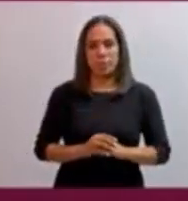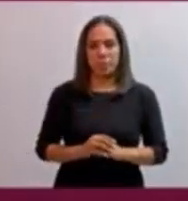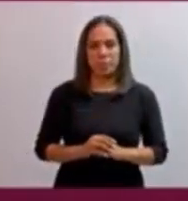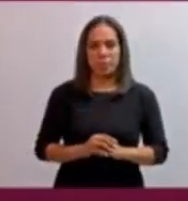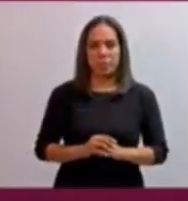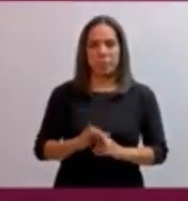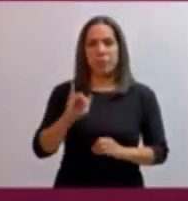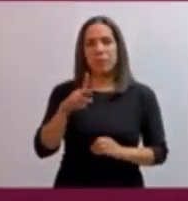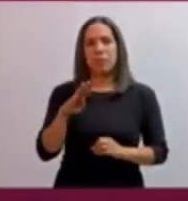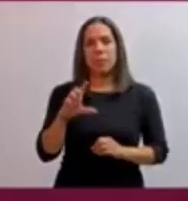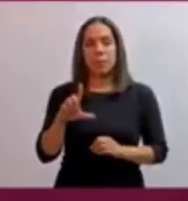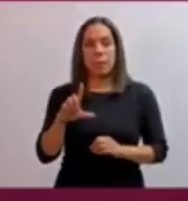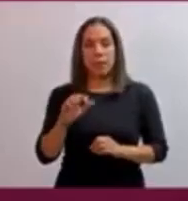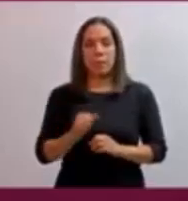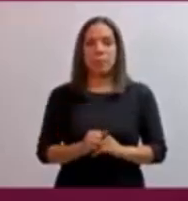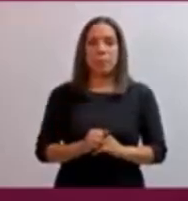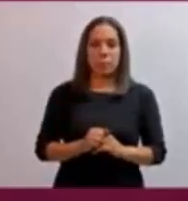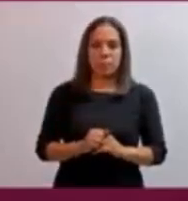Isabel Vázquez Méndez.